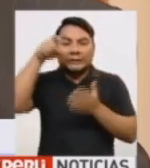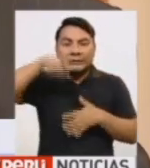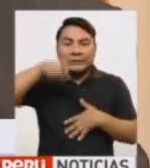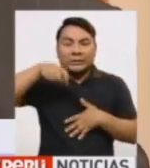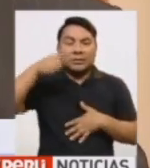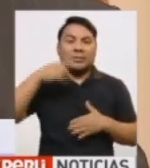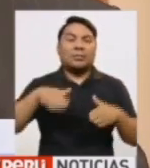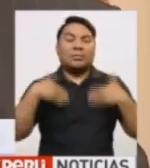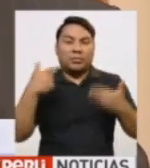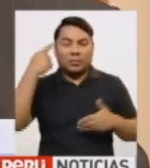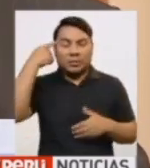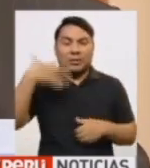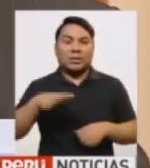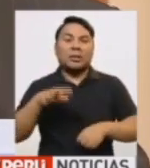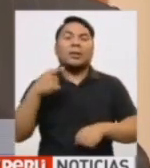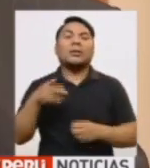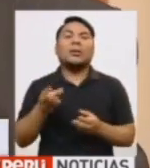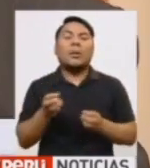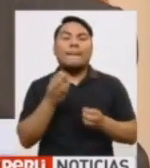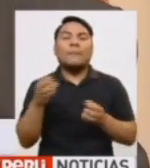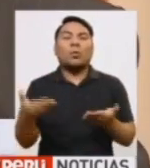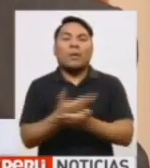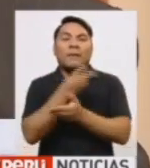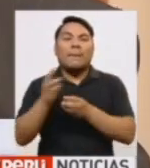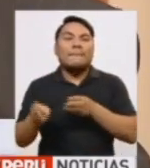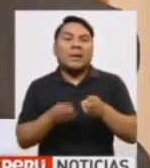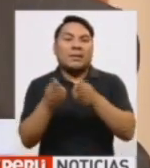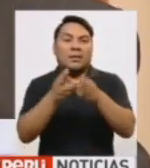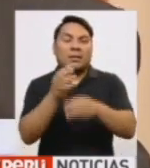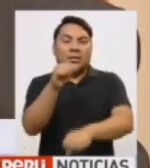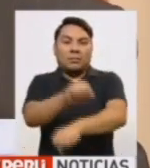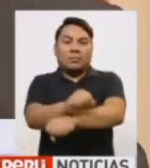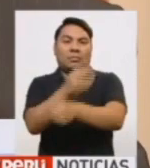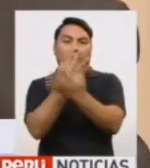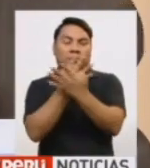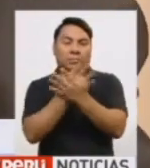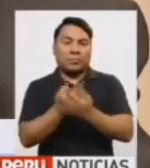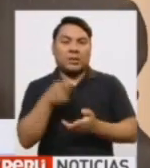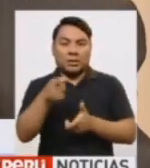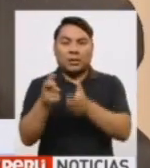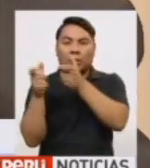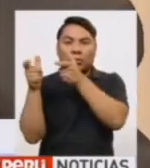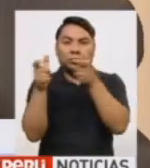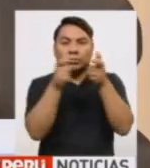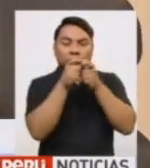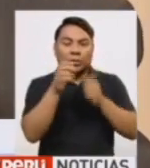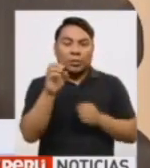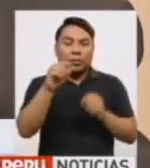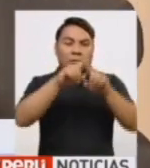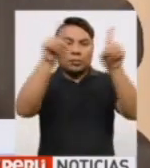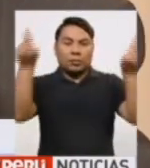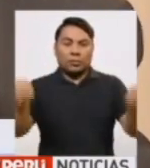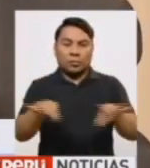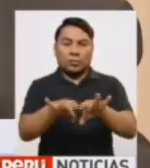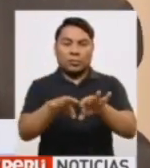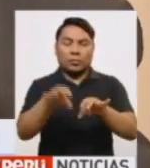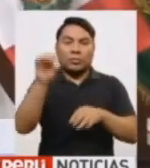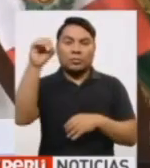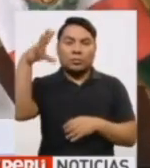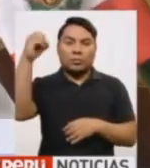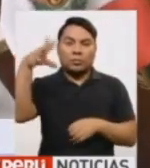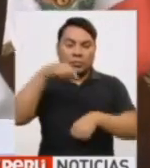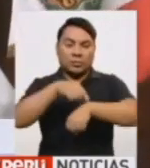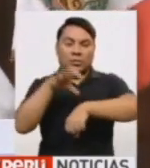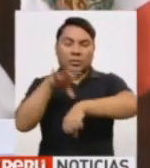para poder dotar al sistema carcelario de un subsistema de control satelital, que es sumamente